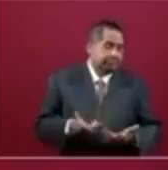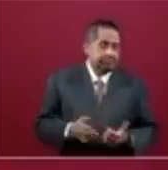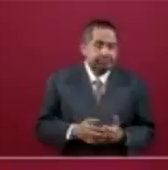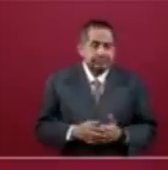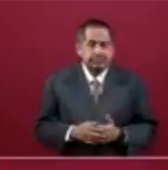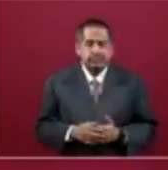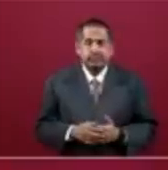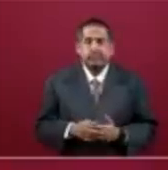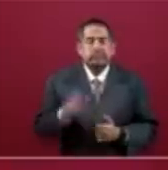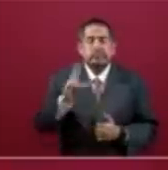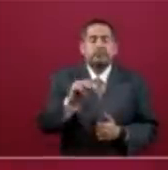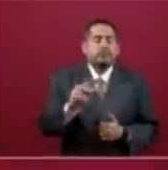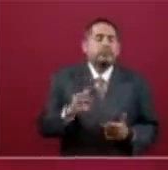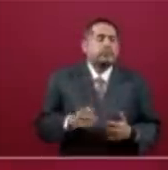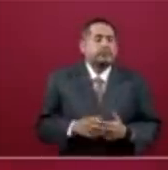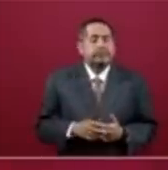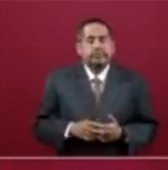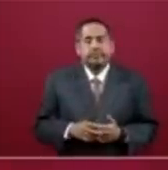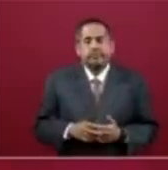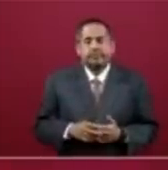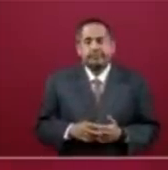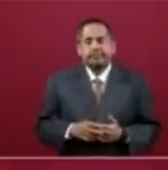No es que, a ver,